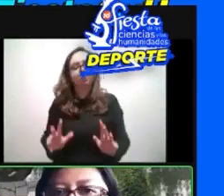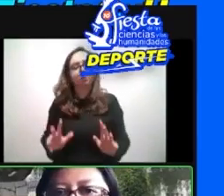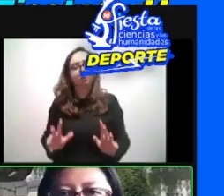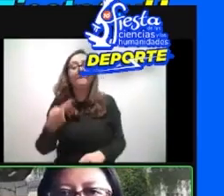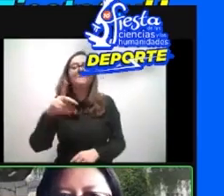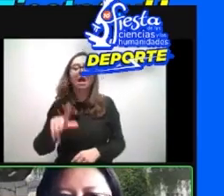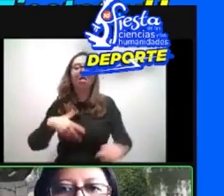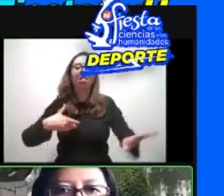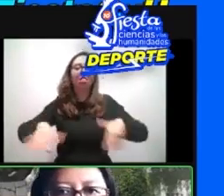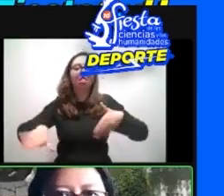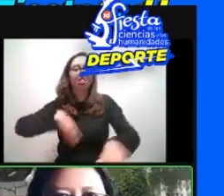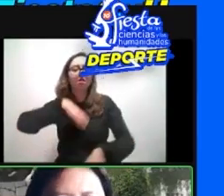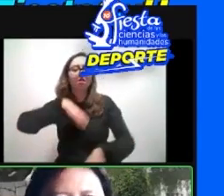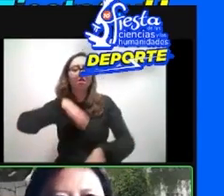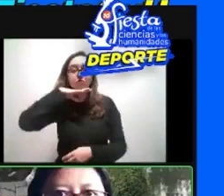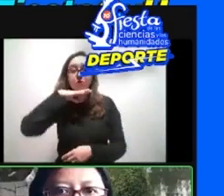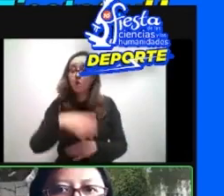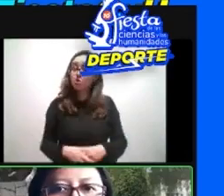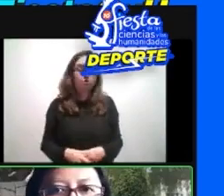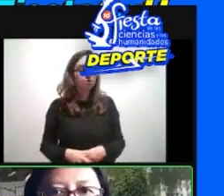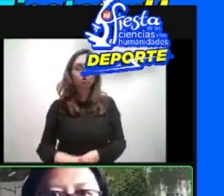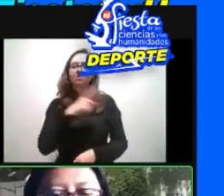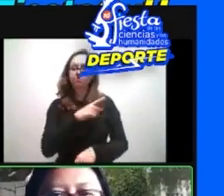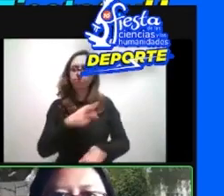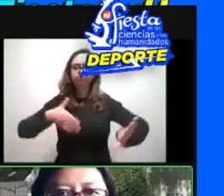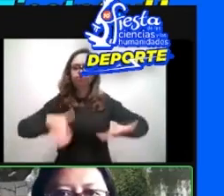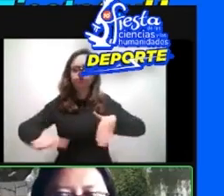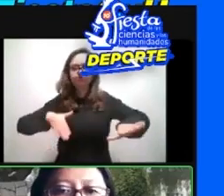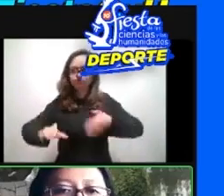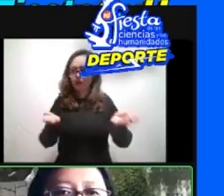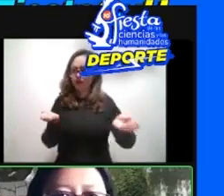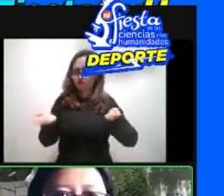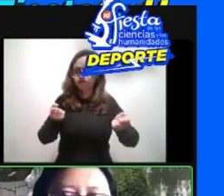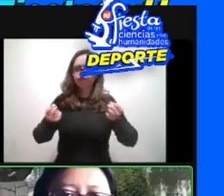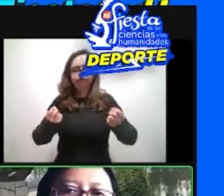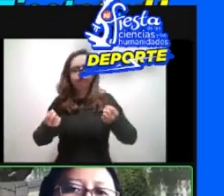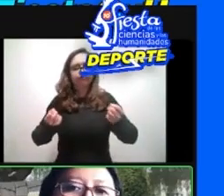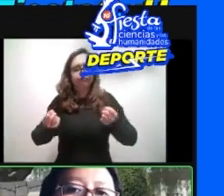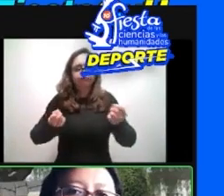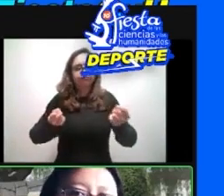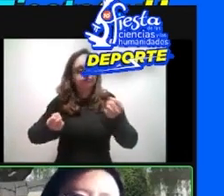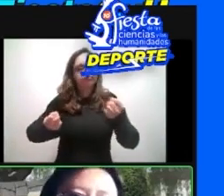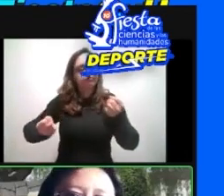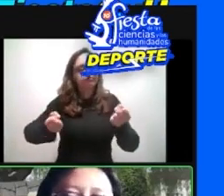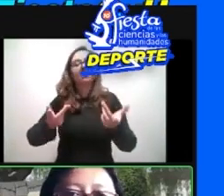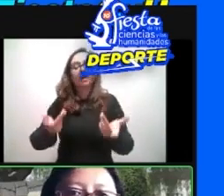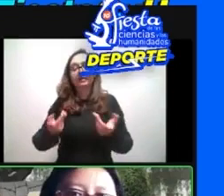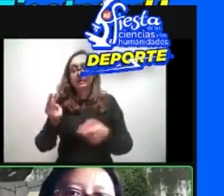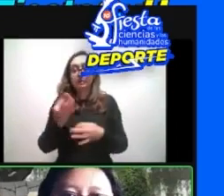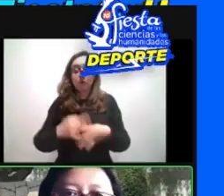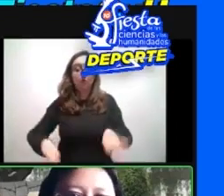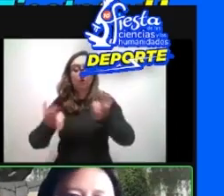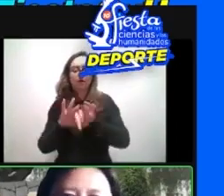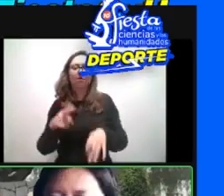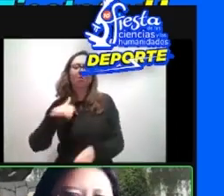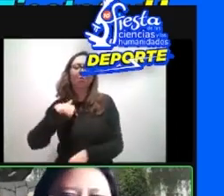es decir, tengo que ponerle fuerza a mis músculos o tratar de ir reduciendo el tiempo, porque si yo camino como si